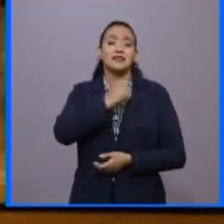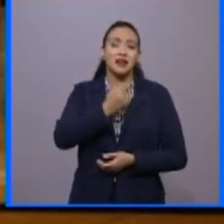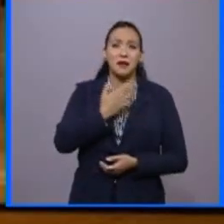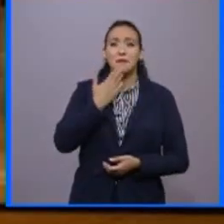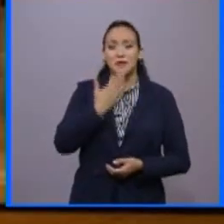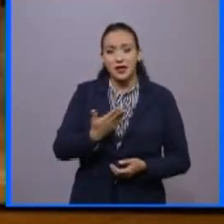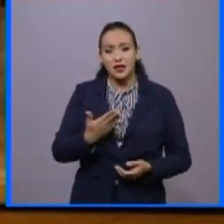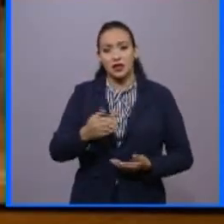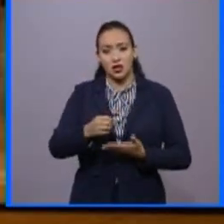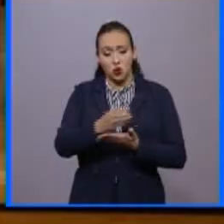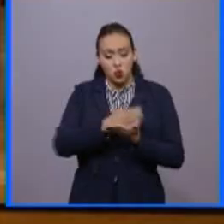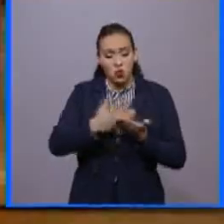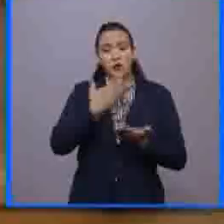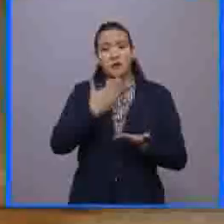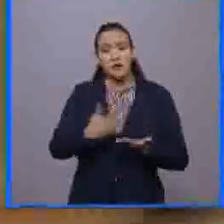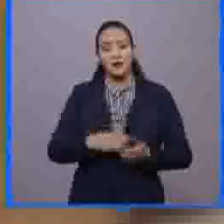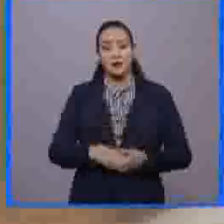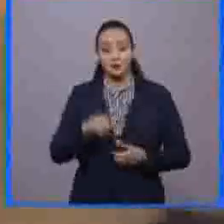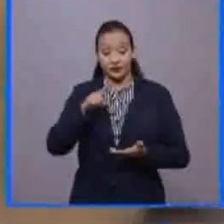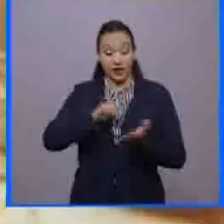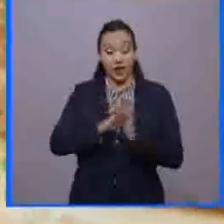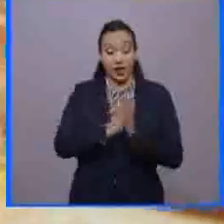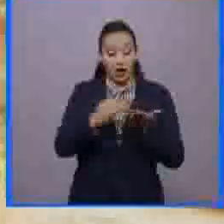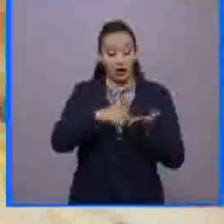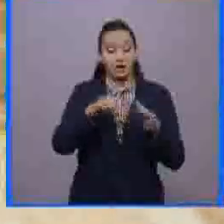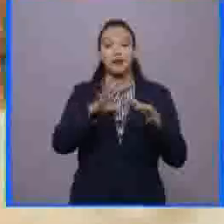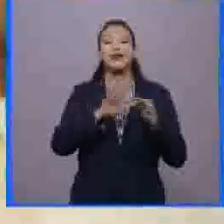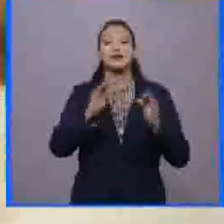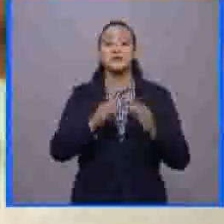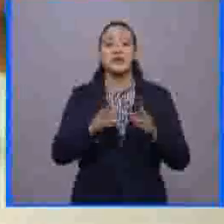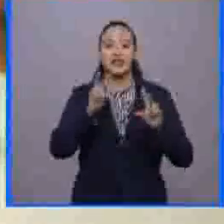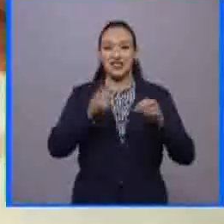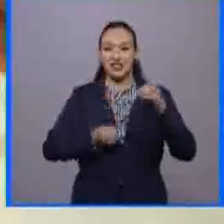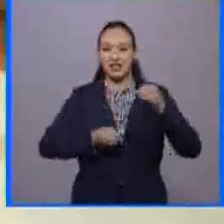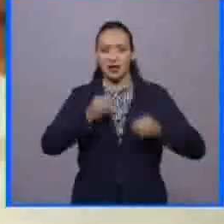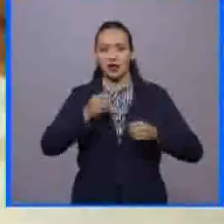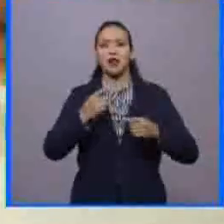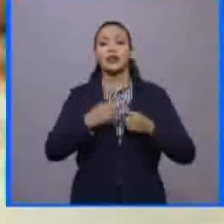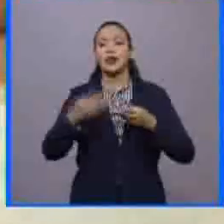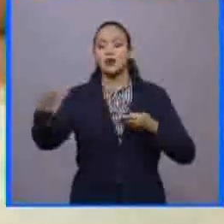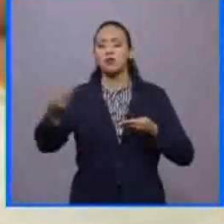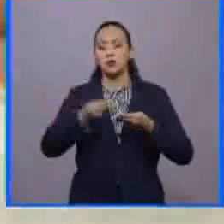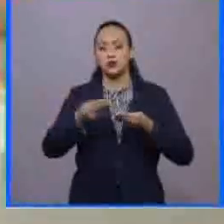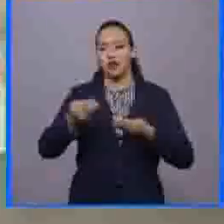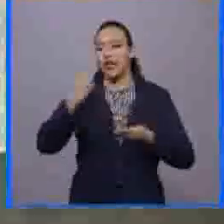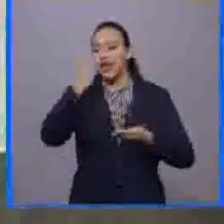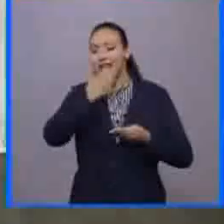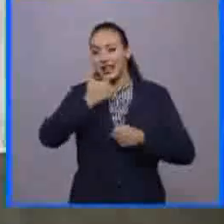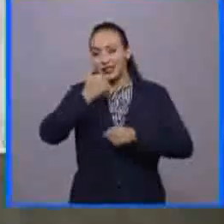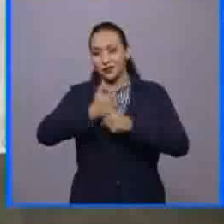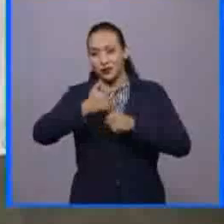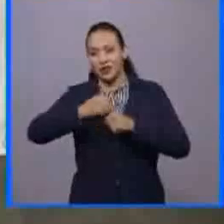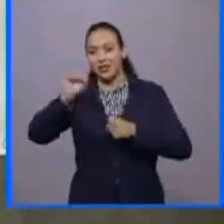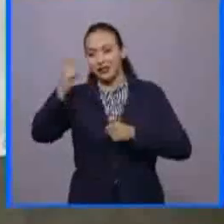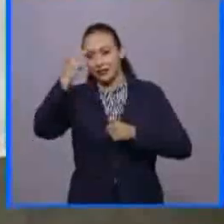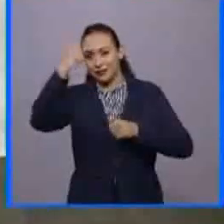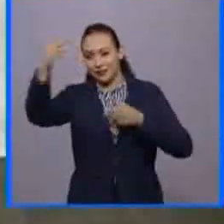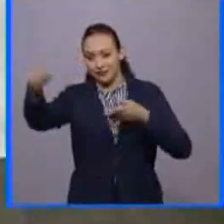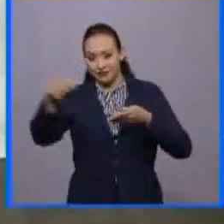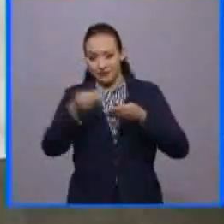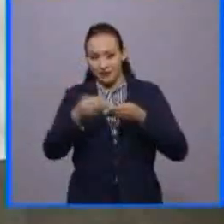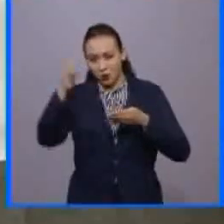El libro narra historias de justicia obtenidas por alumnas y alumnos de una escuela primaria en San Luis Potosí, que acompañados por